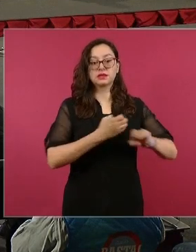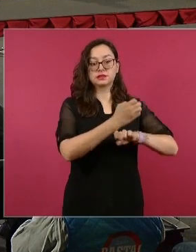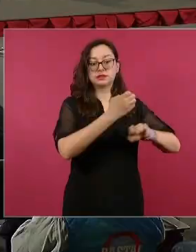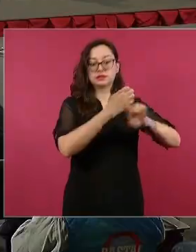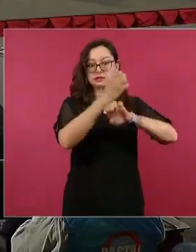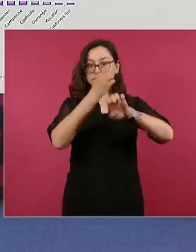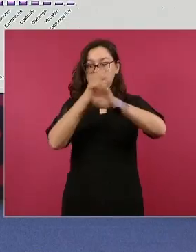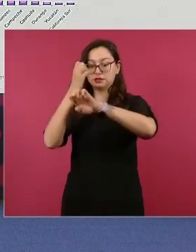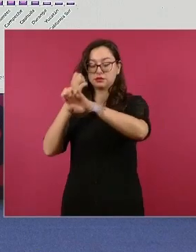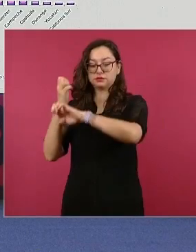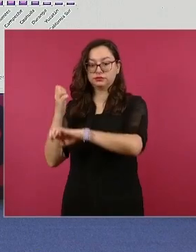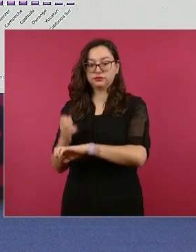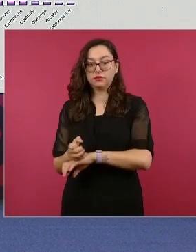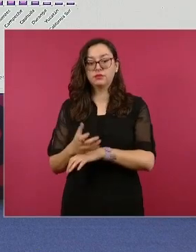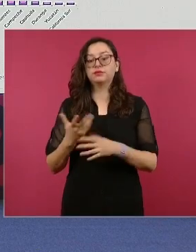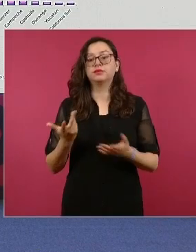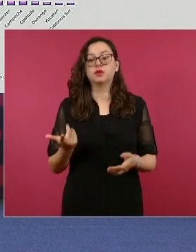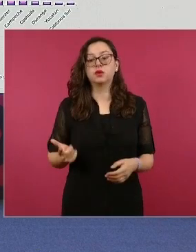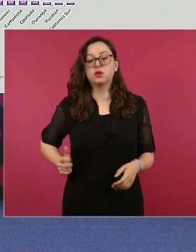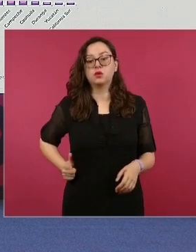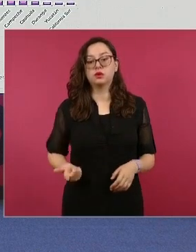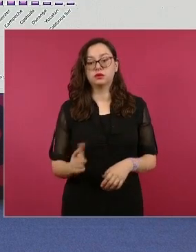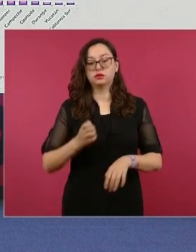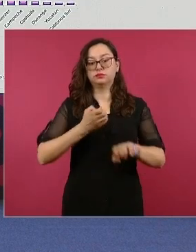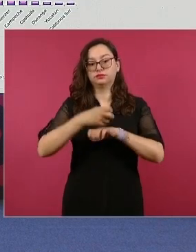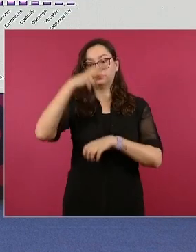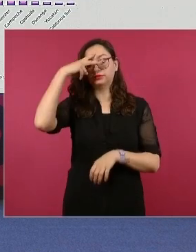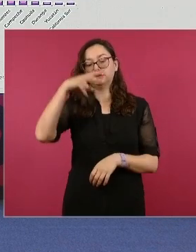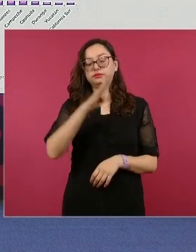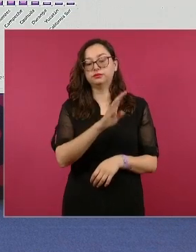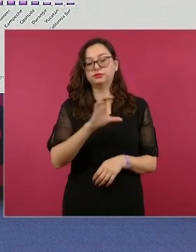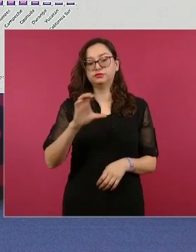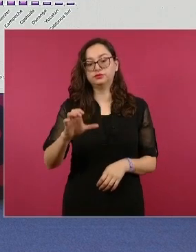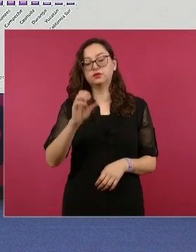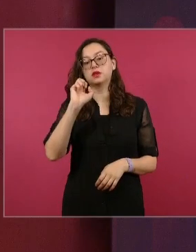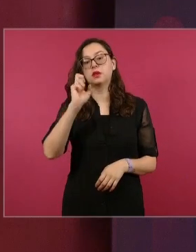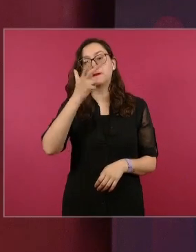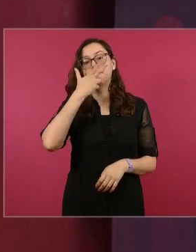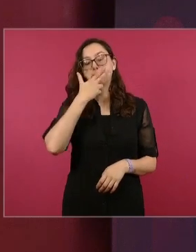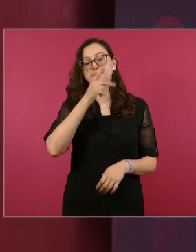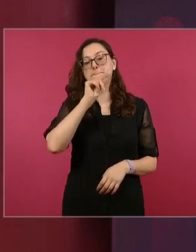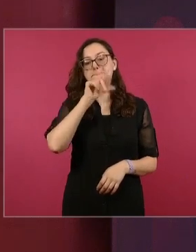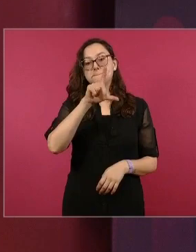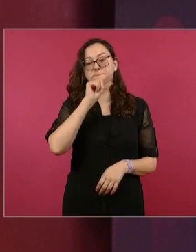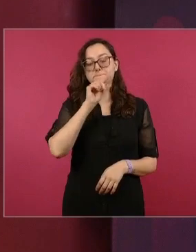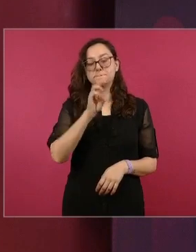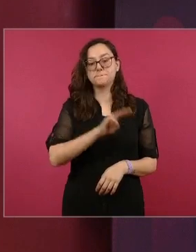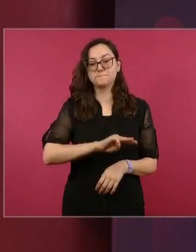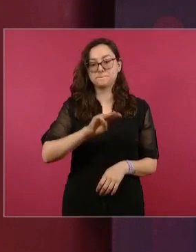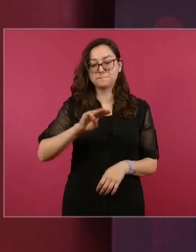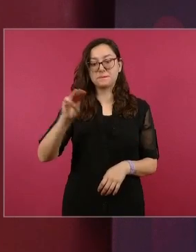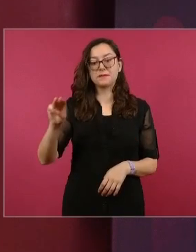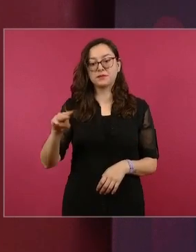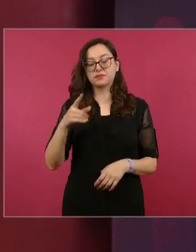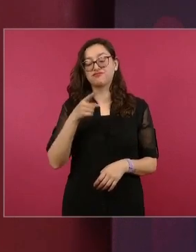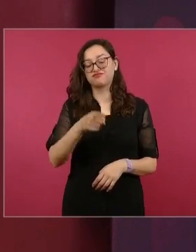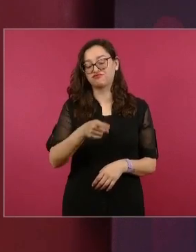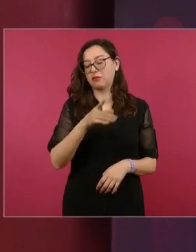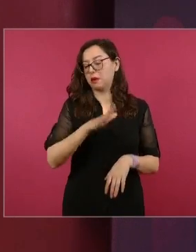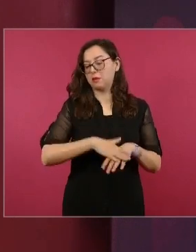estado, Guanajuato, Estado de México, Baja California, Chihuahua, Jalisco y Michoacán concentran